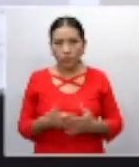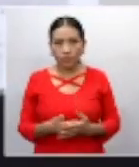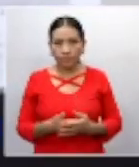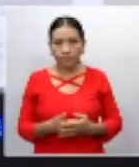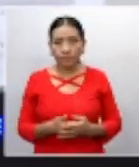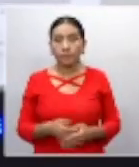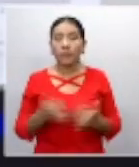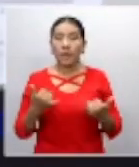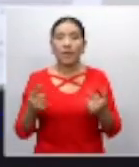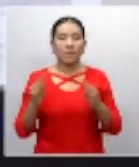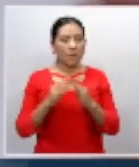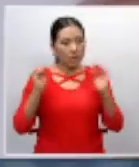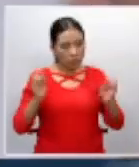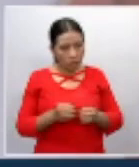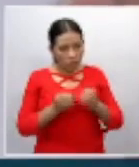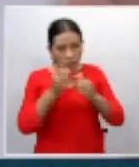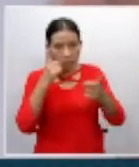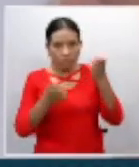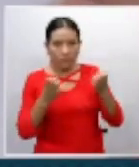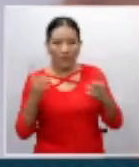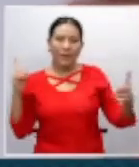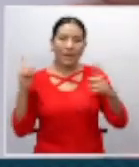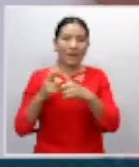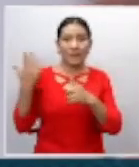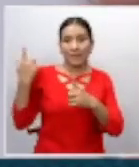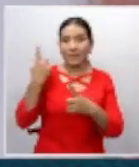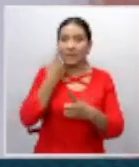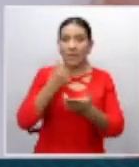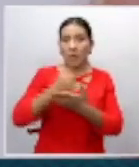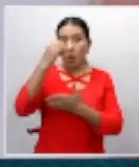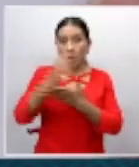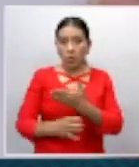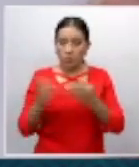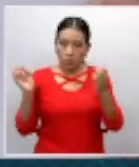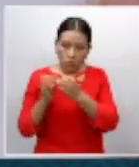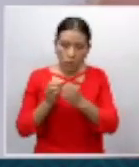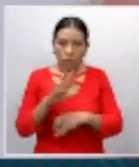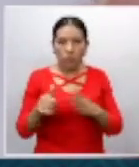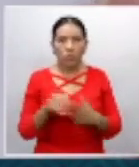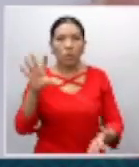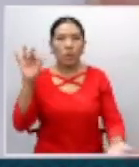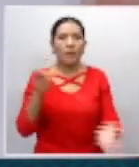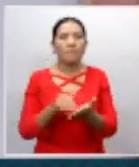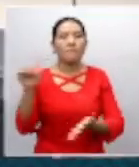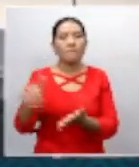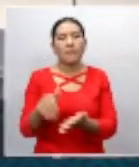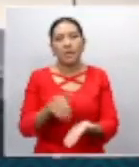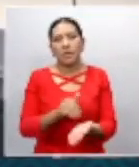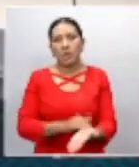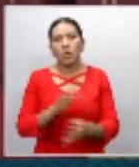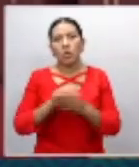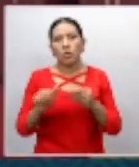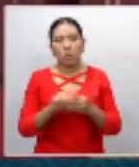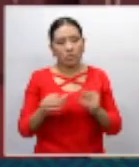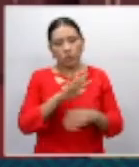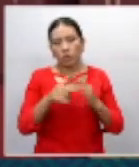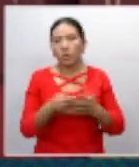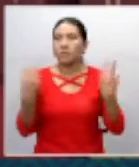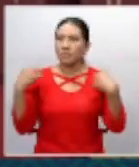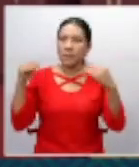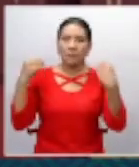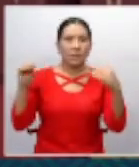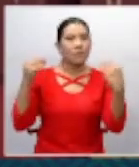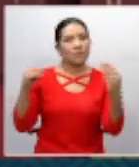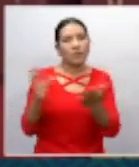La previsión de la balanza comercial arroja hasta el mes de octubre de este año más de 9.000 millones de dólares en ventas y esperan cerrar